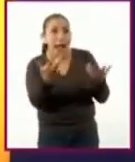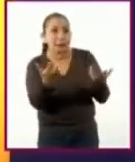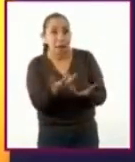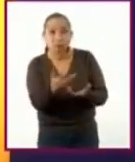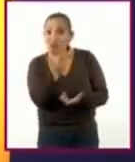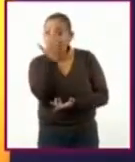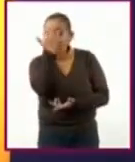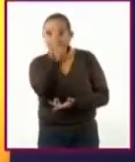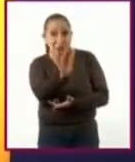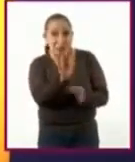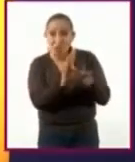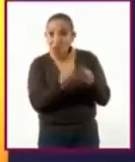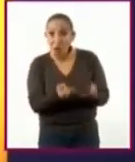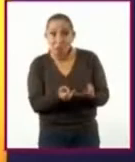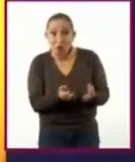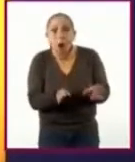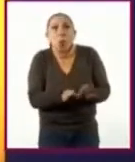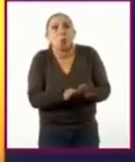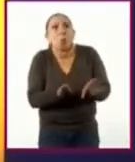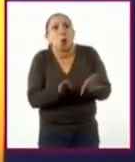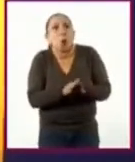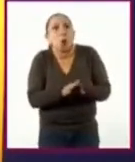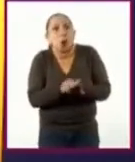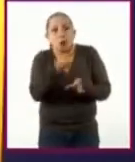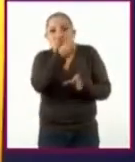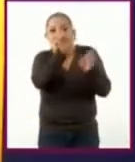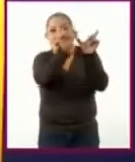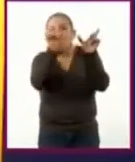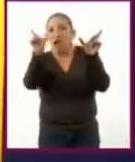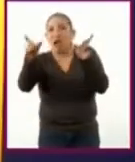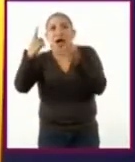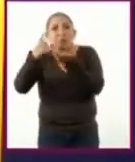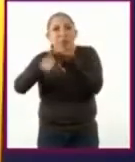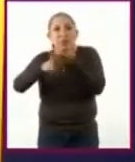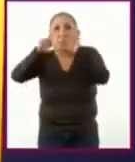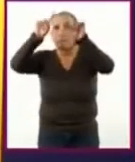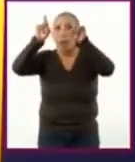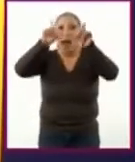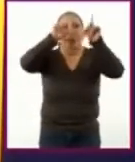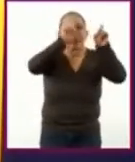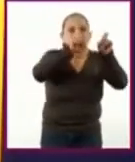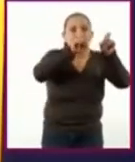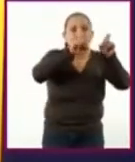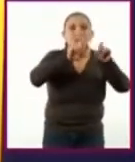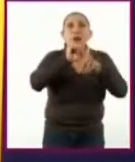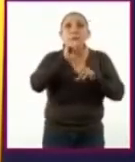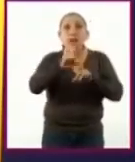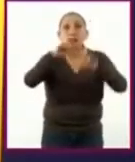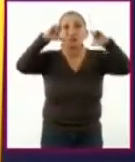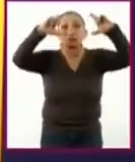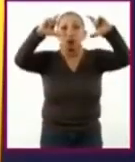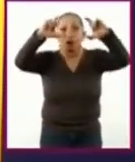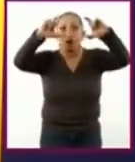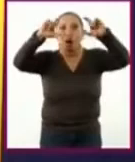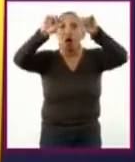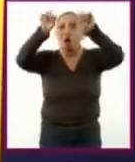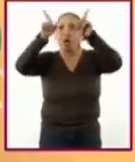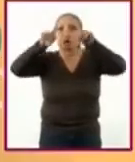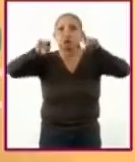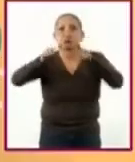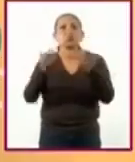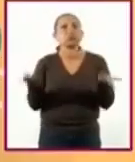si no conocen la manera en cómo resolverían un enunciado en el que aparezcan, además de paréntesis, llaves y